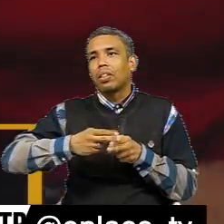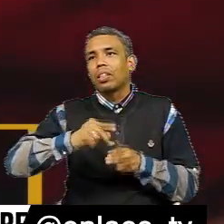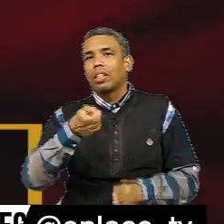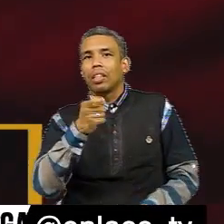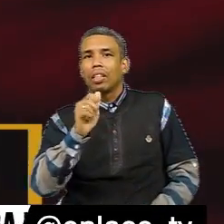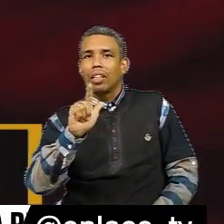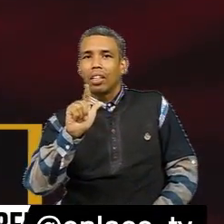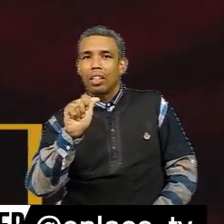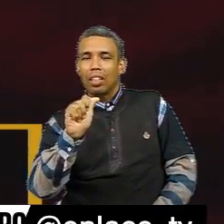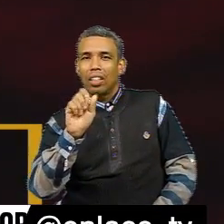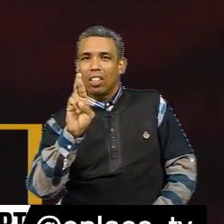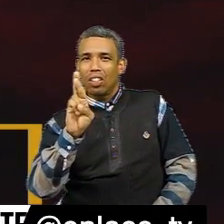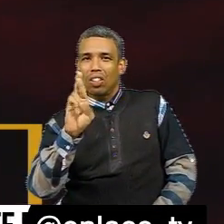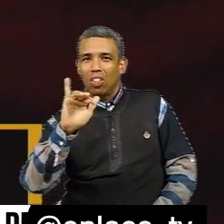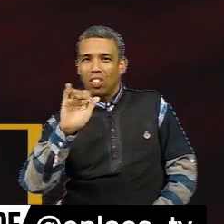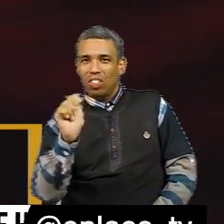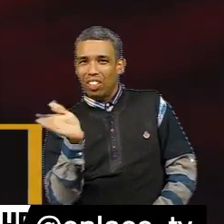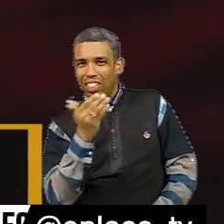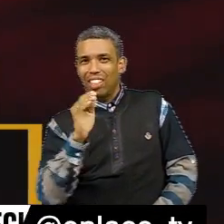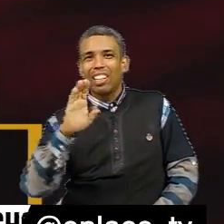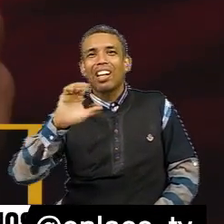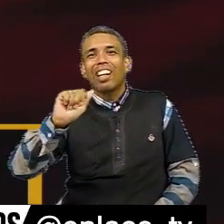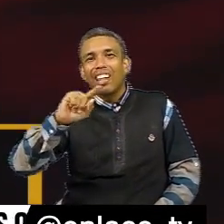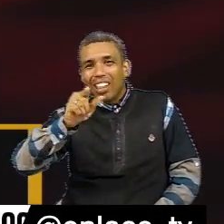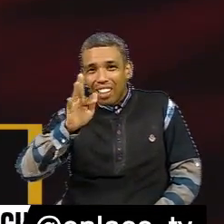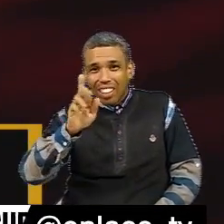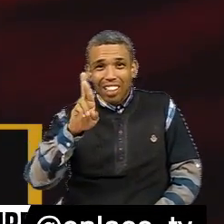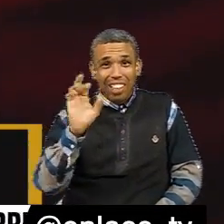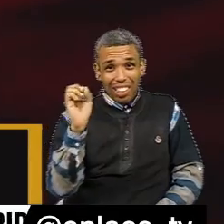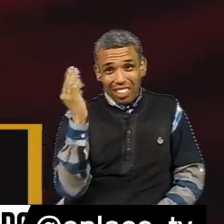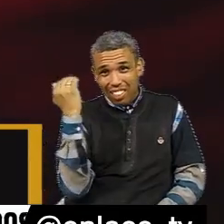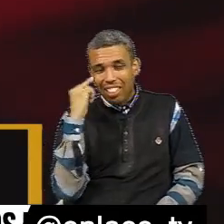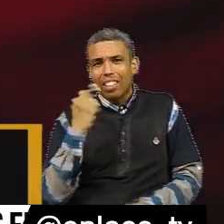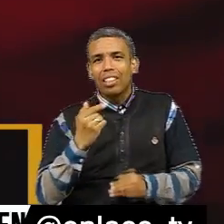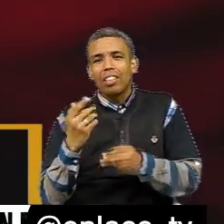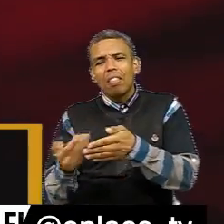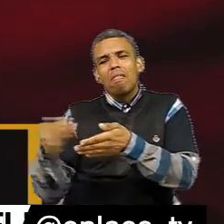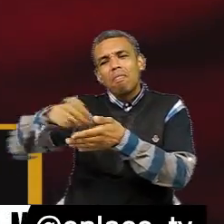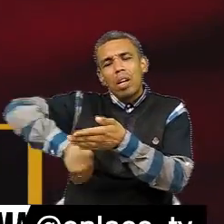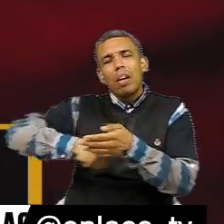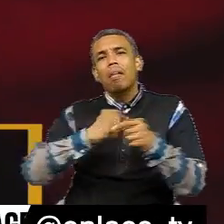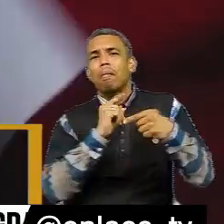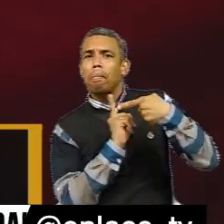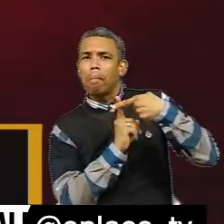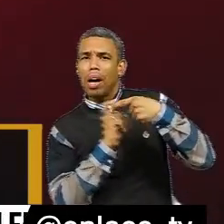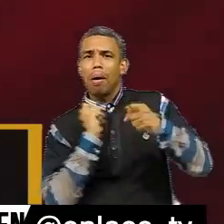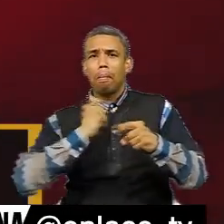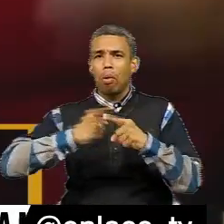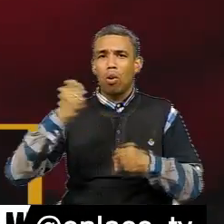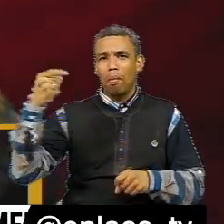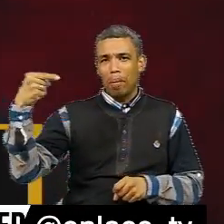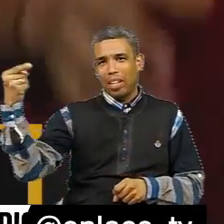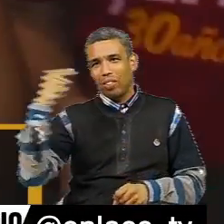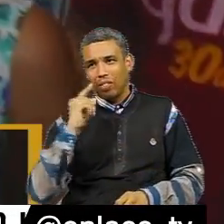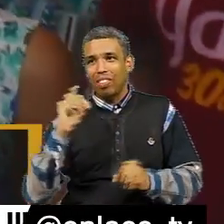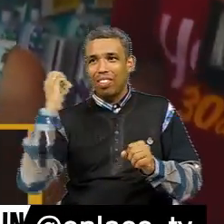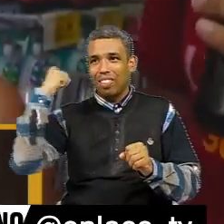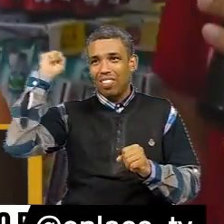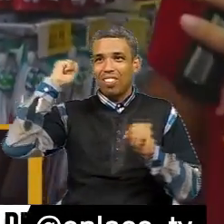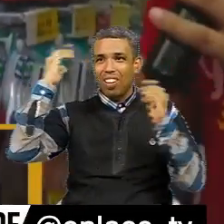Gloria Amparo Castro Patiño y realizó la redención de su boleta en Más por Menos Comercio.